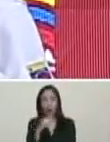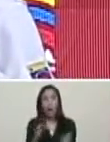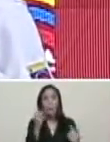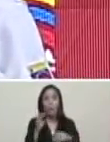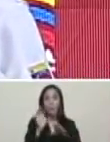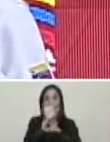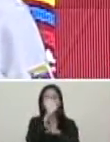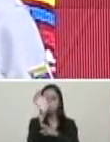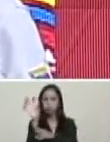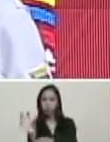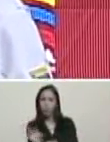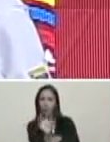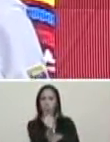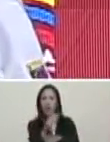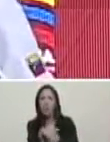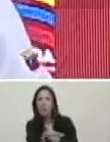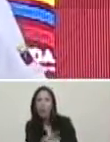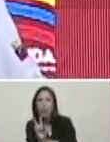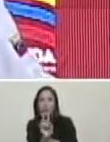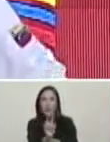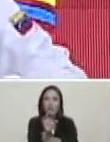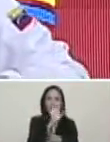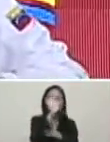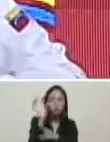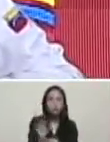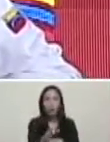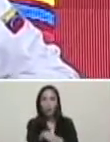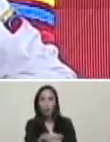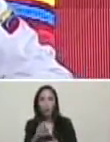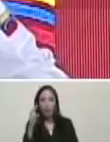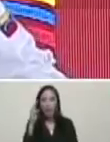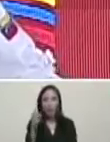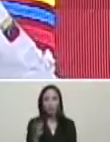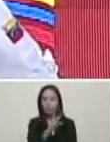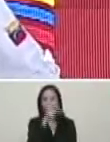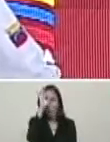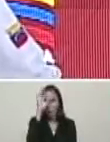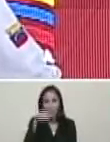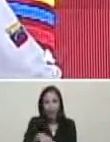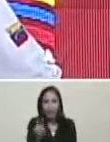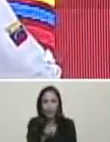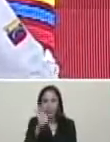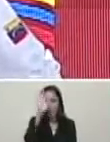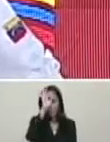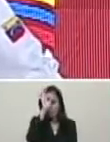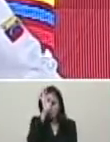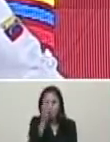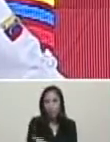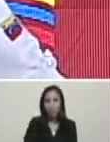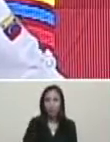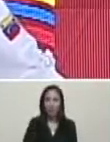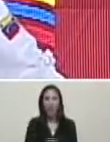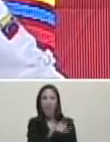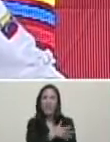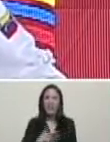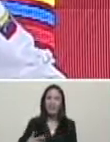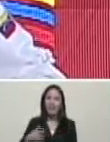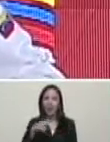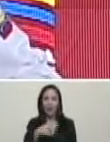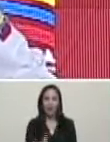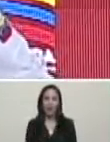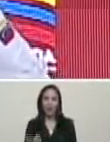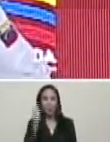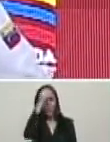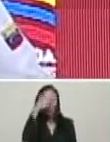no sabe dónde queda Venezuela. No sabe nada de Venezuela. ¿Qué es lo que quiere Donald Trump de